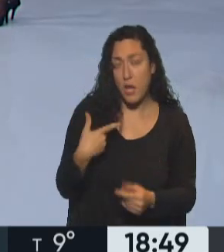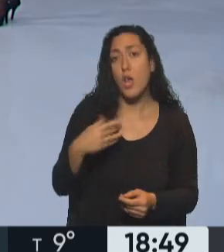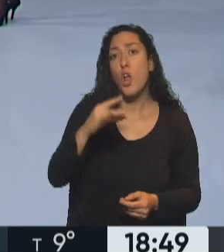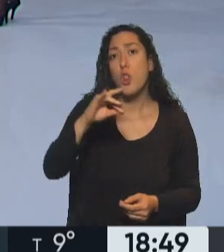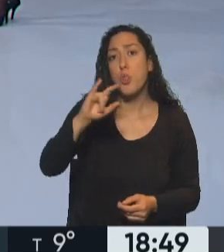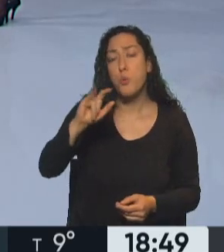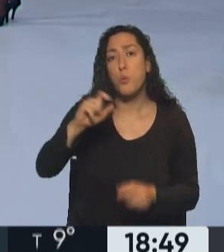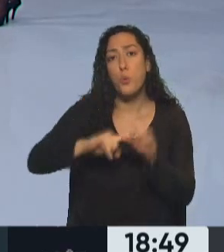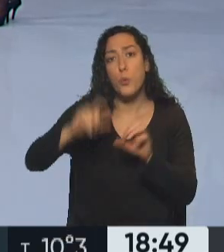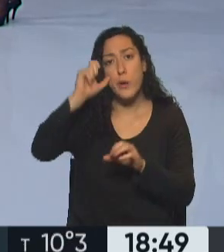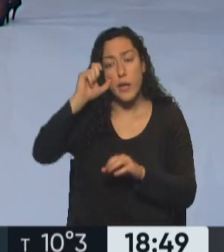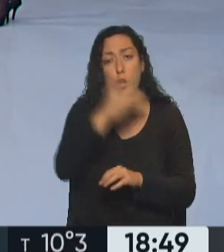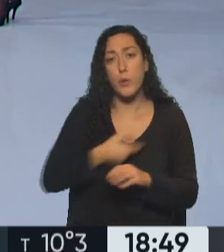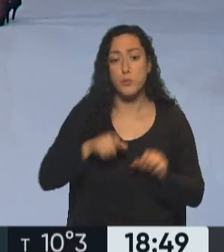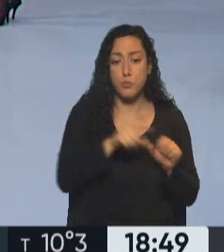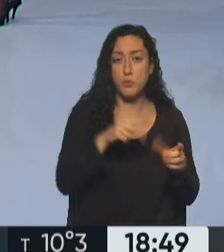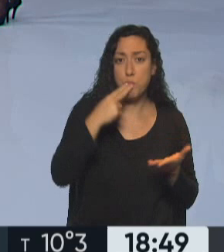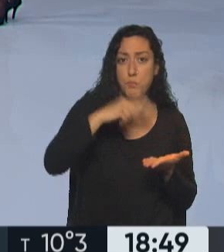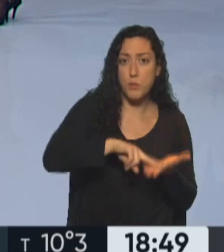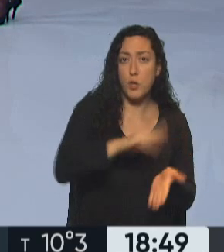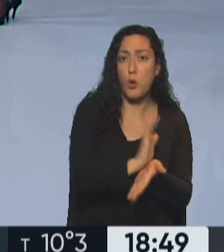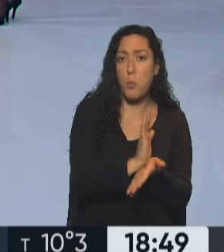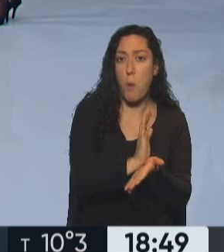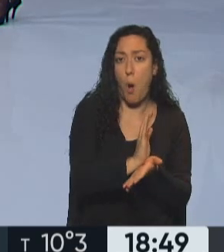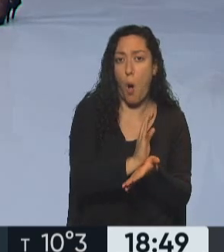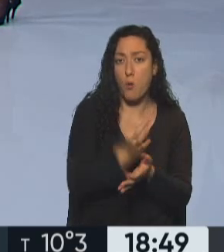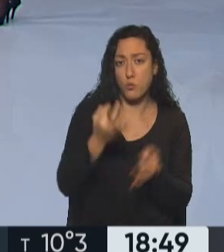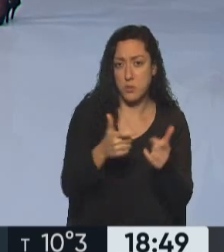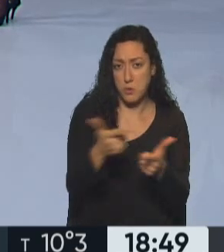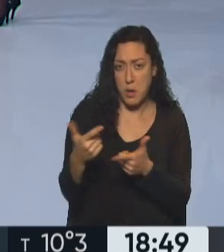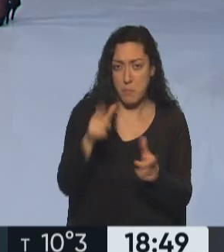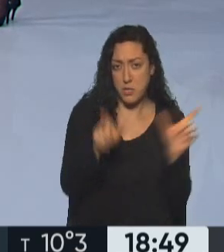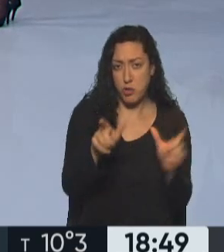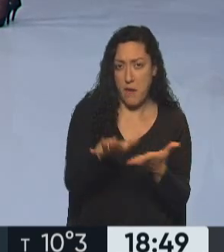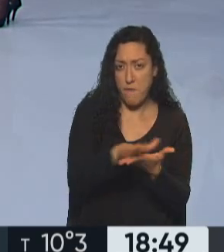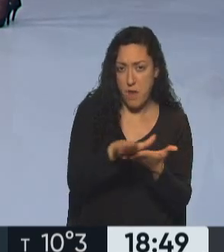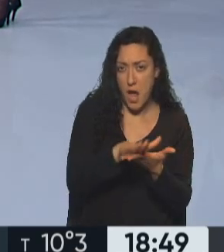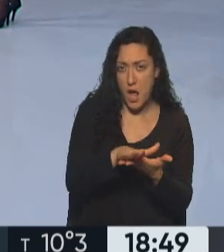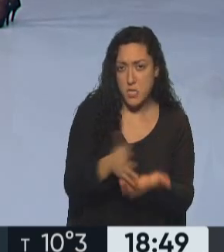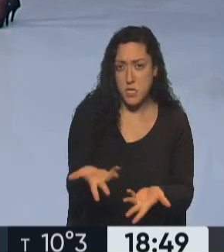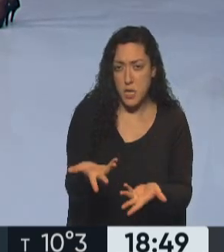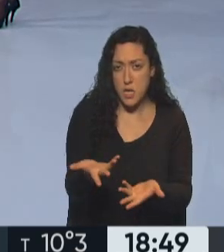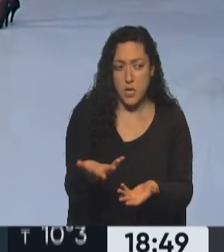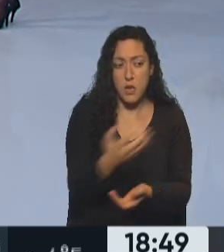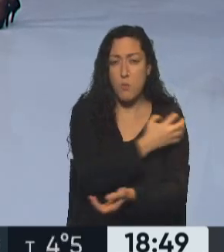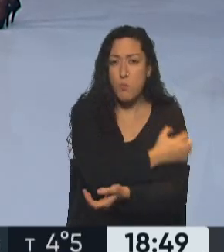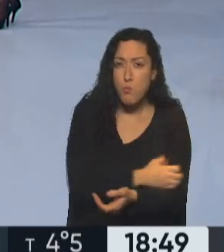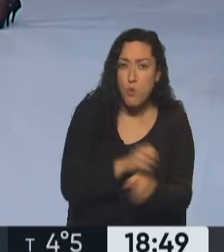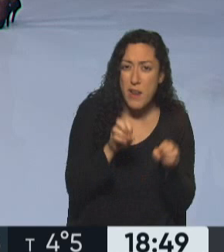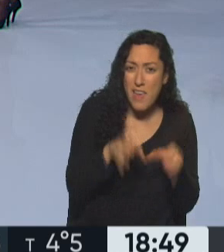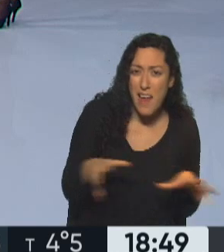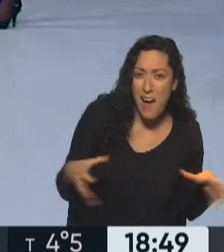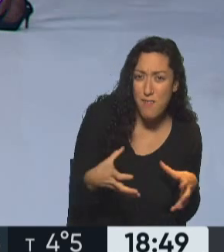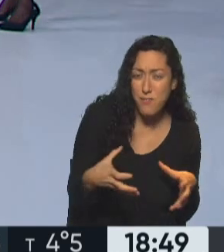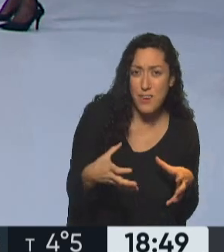había llevado adelante un impuesto por el cual era un impuesto para la canasta básica, es decir, para los más vulnerables también, y eso llevó a un estallido